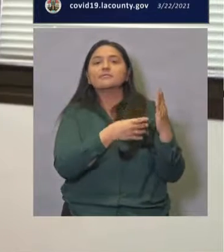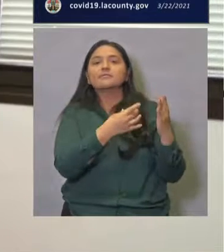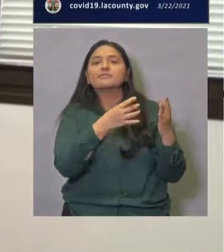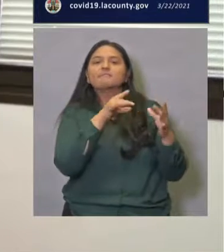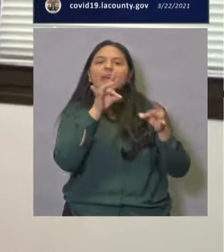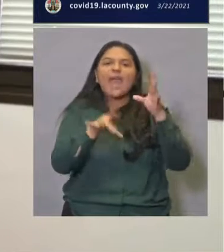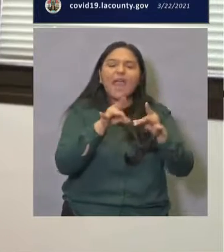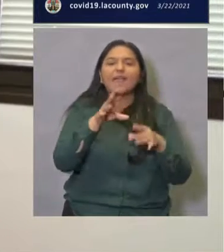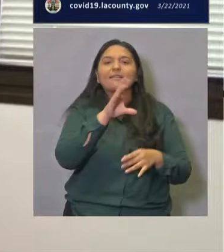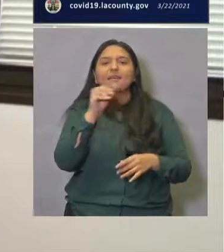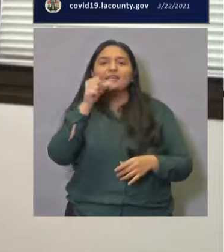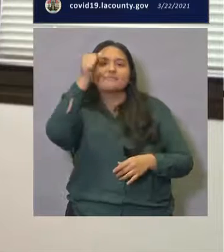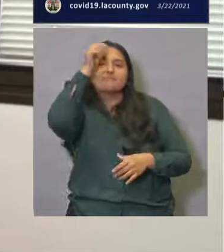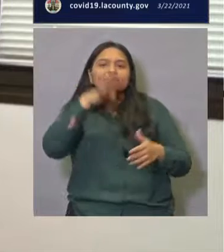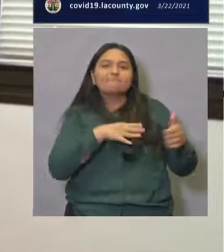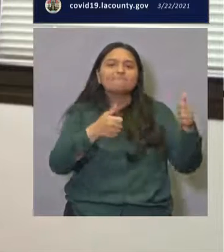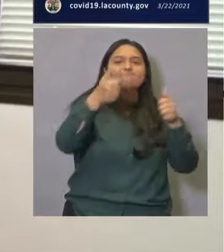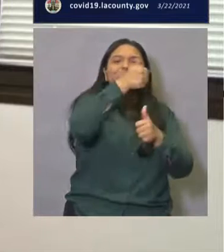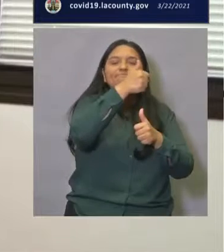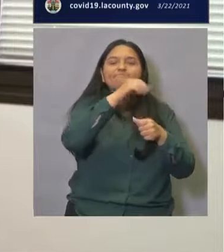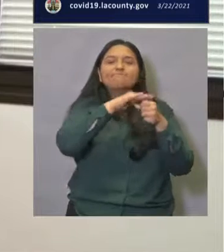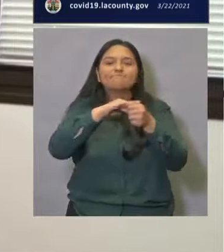misoginia.